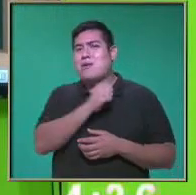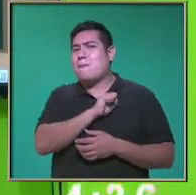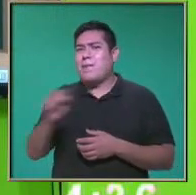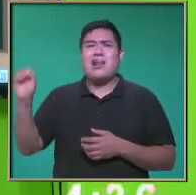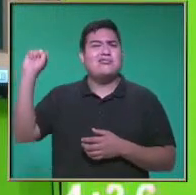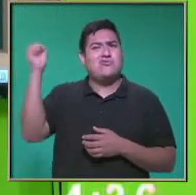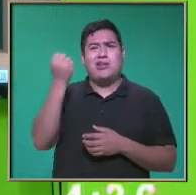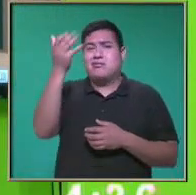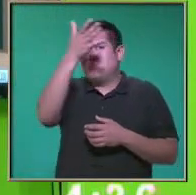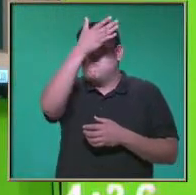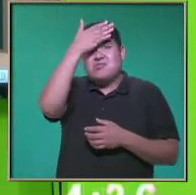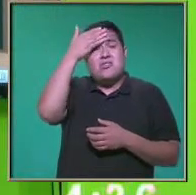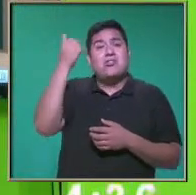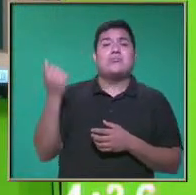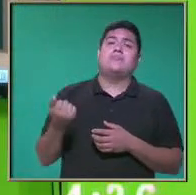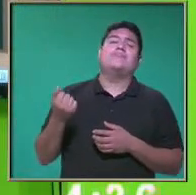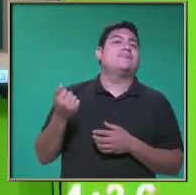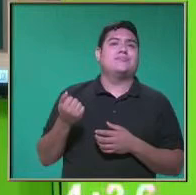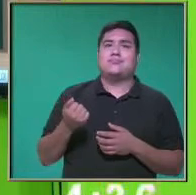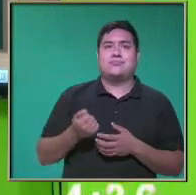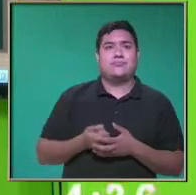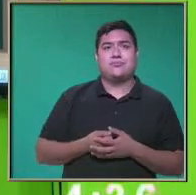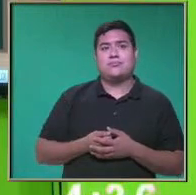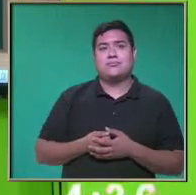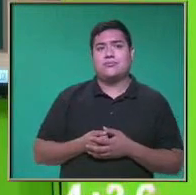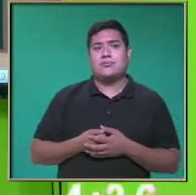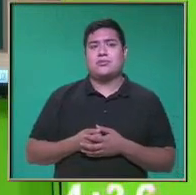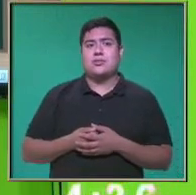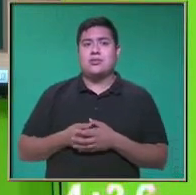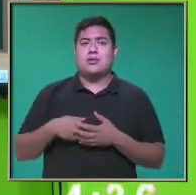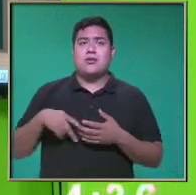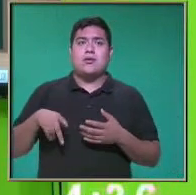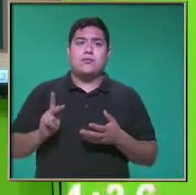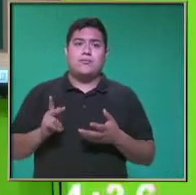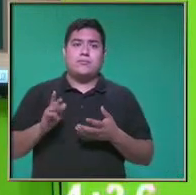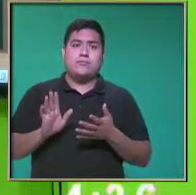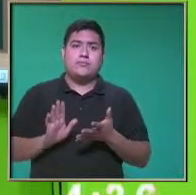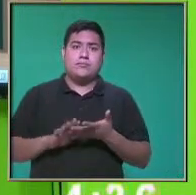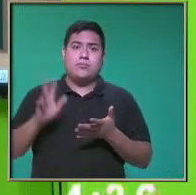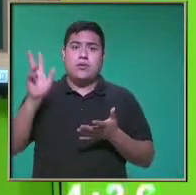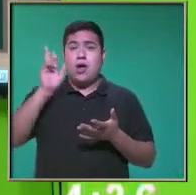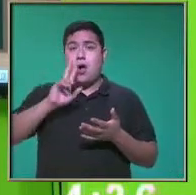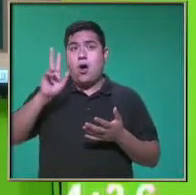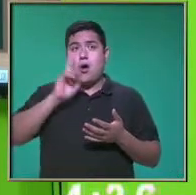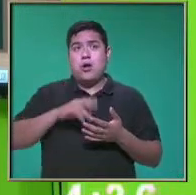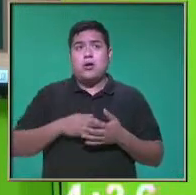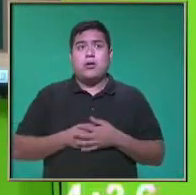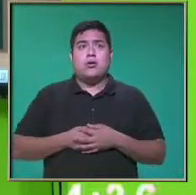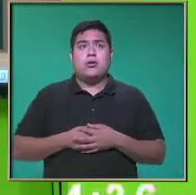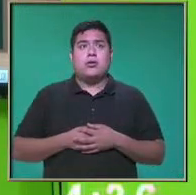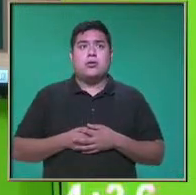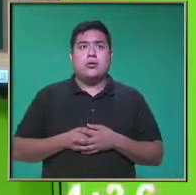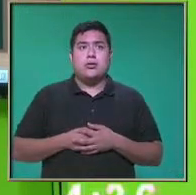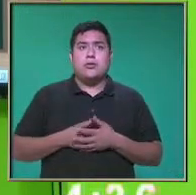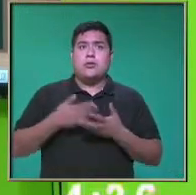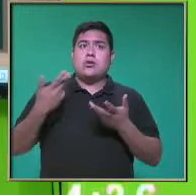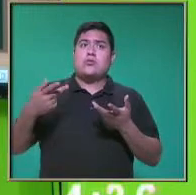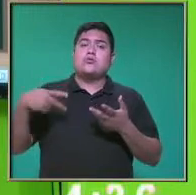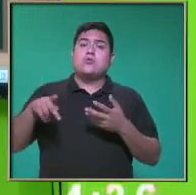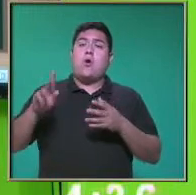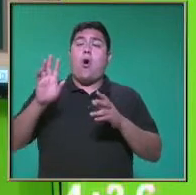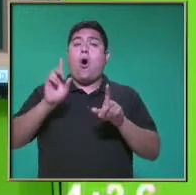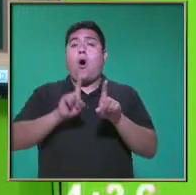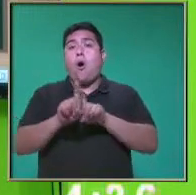been working without a horse for many weeks when his horse returned with 10 more horses. His brother